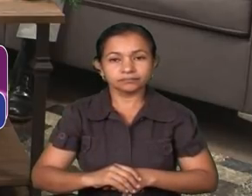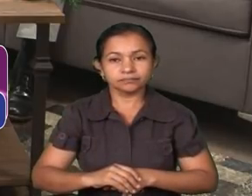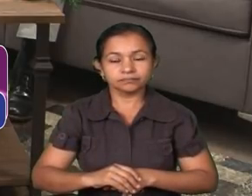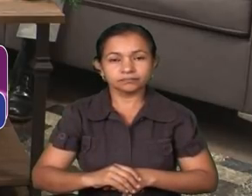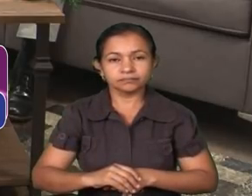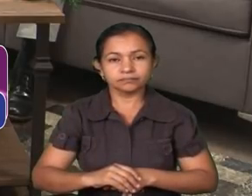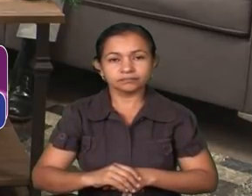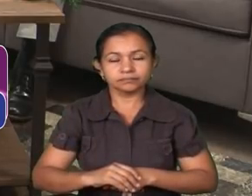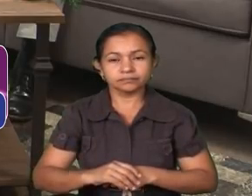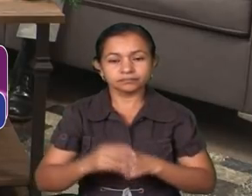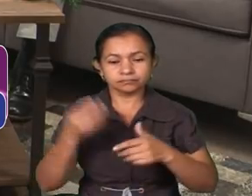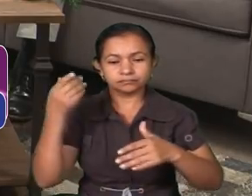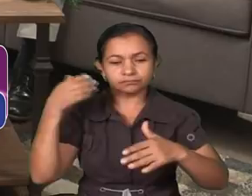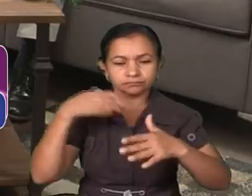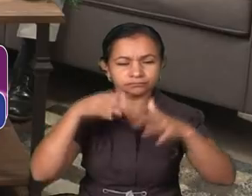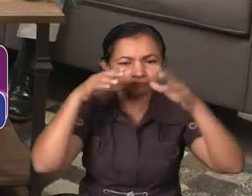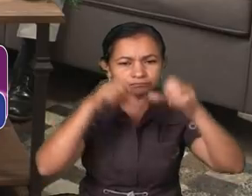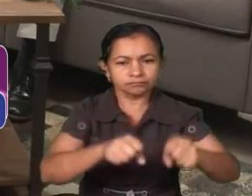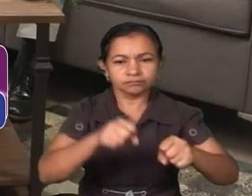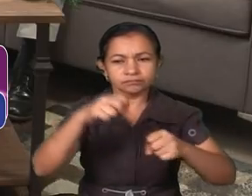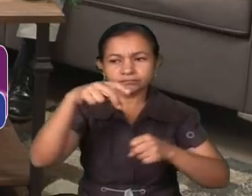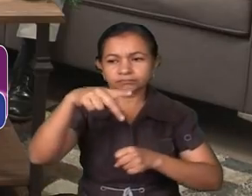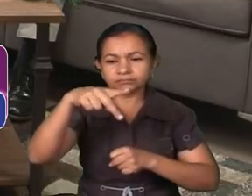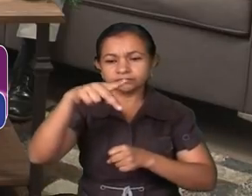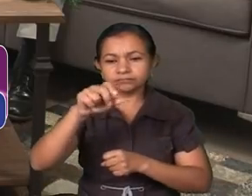Me tomé el palacio. Ok.